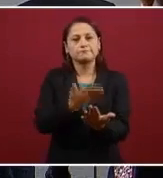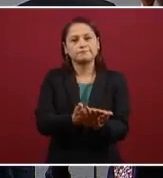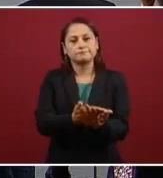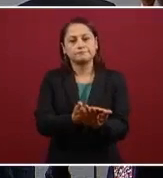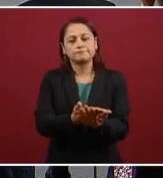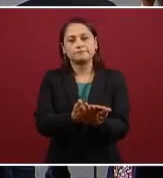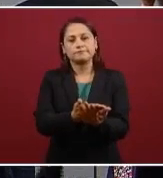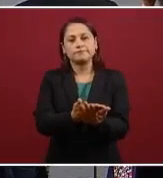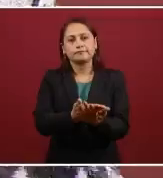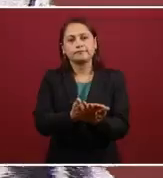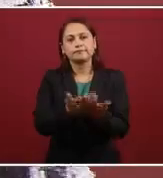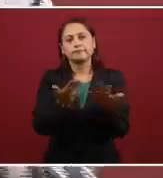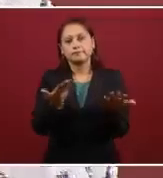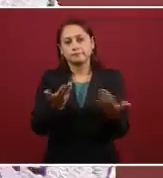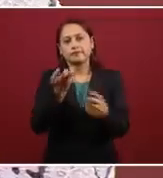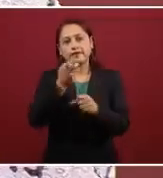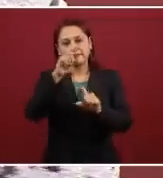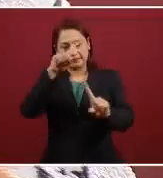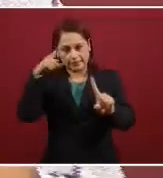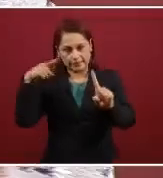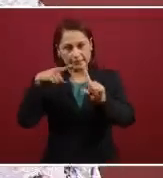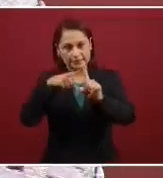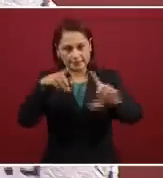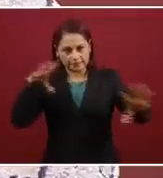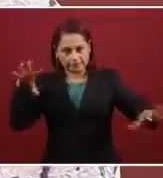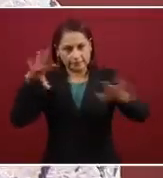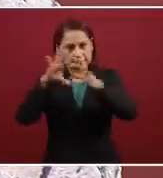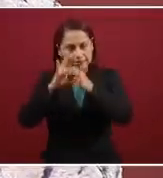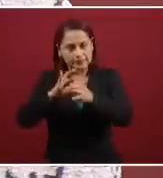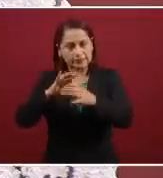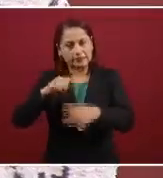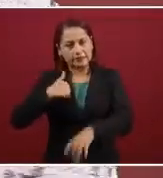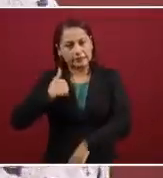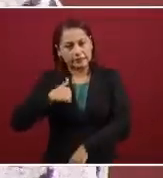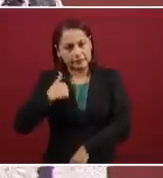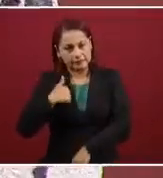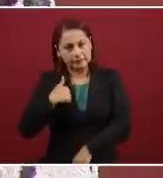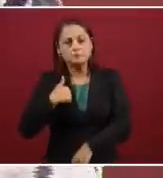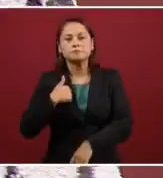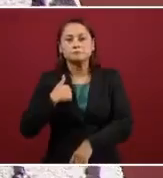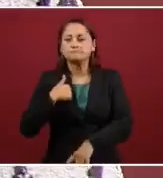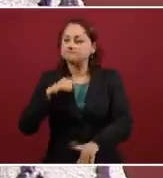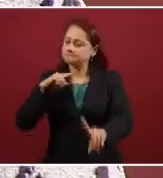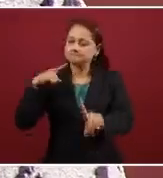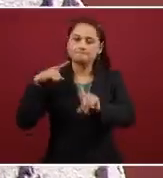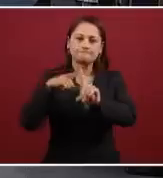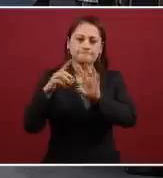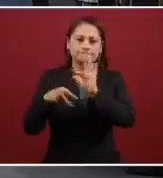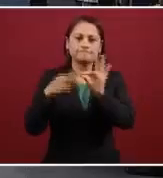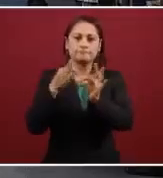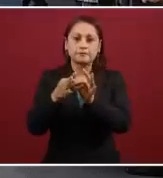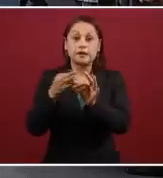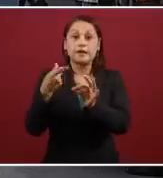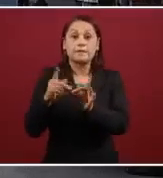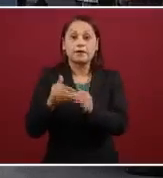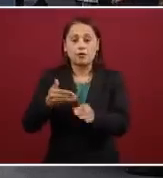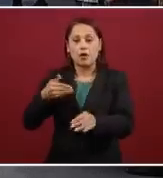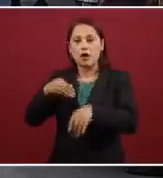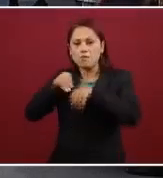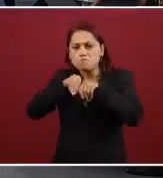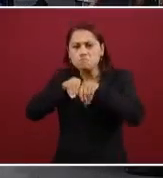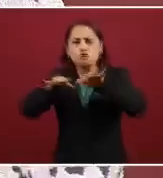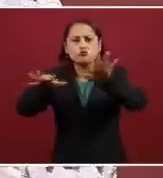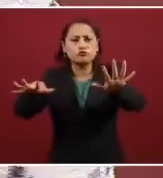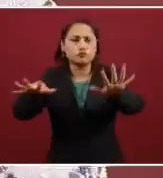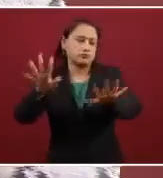nuestra alianza estratégica con Canadá diera resultado. Pero nunca la expresamos abiertamente, a veces la